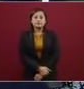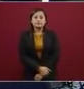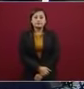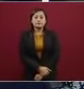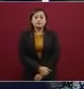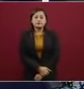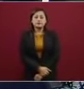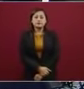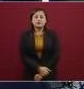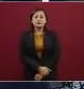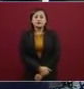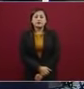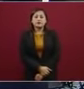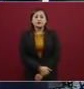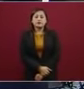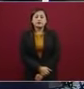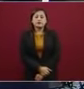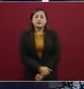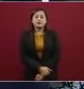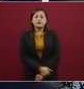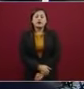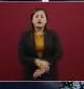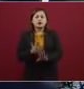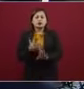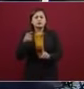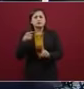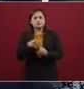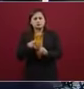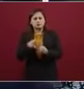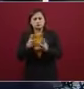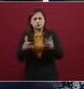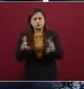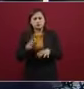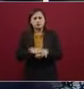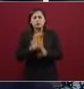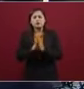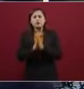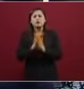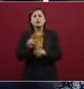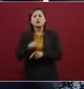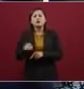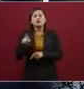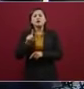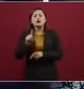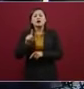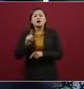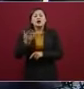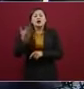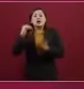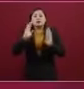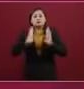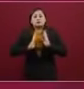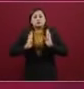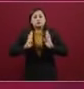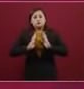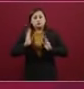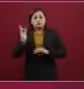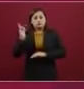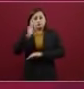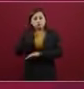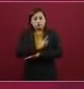Vamos a ampliar en eso. También dentro de las Fuerzas Armadas tampoco estábamos esperando a que se diera